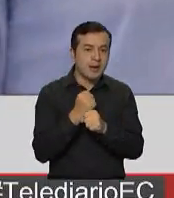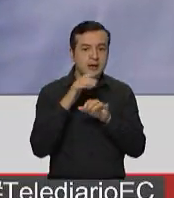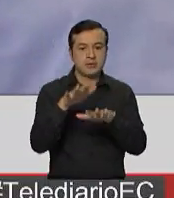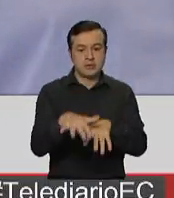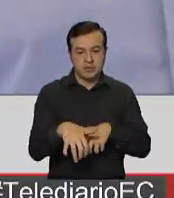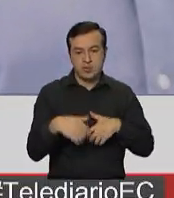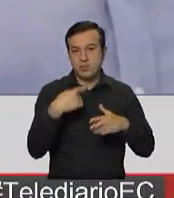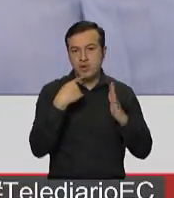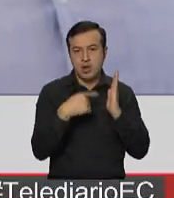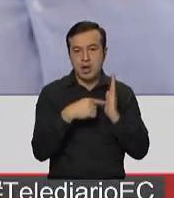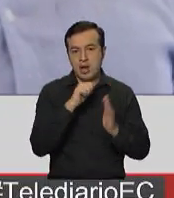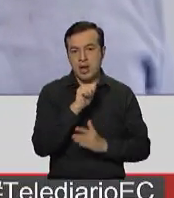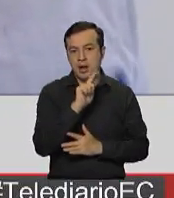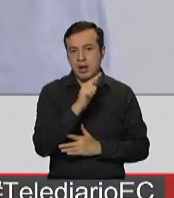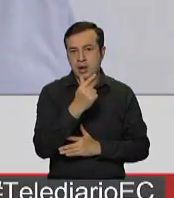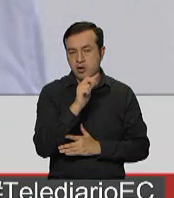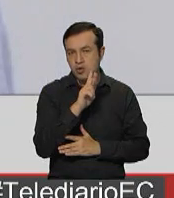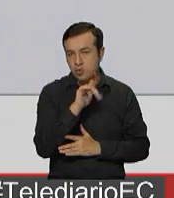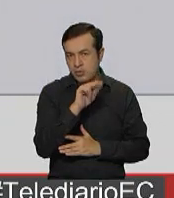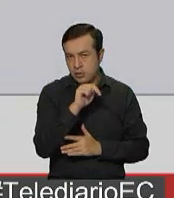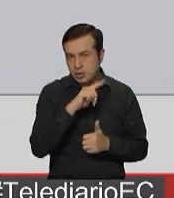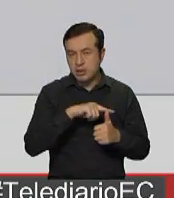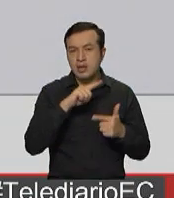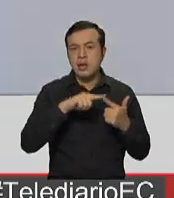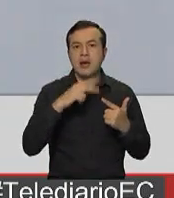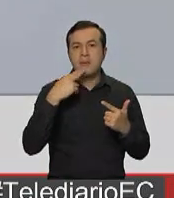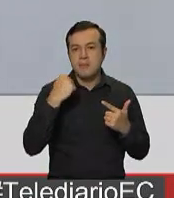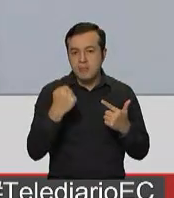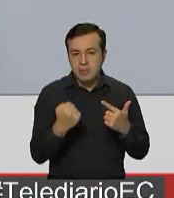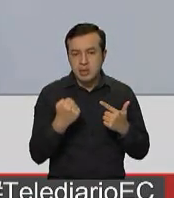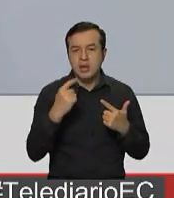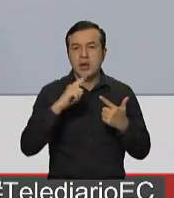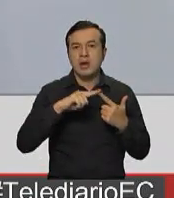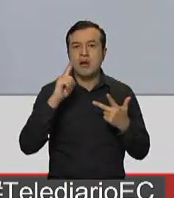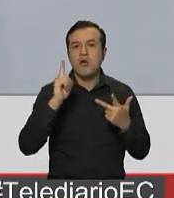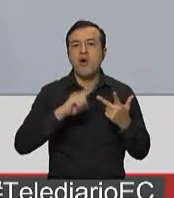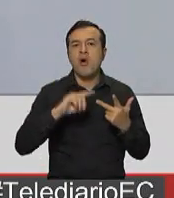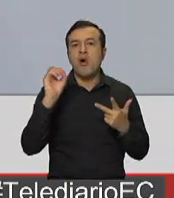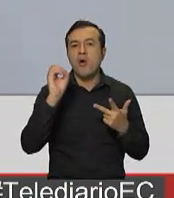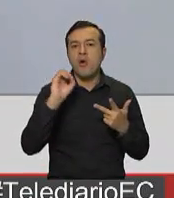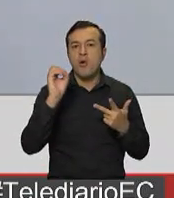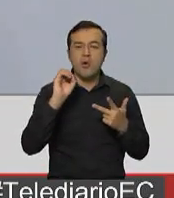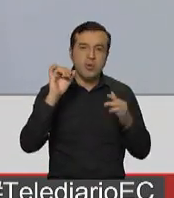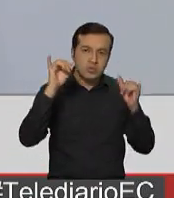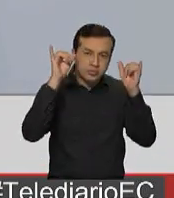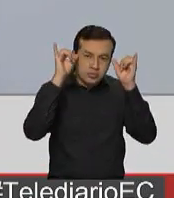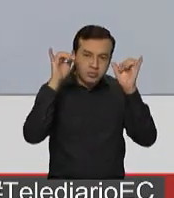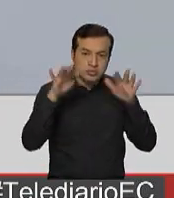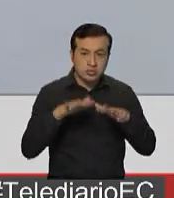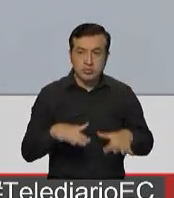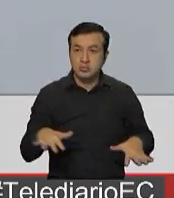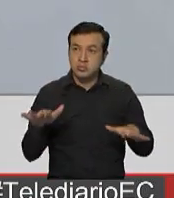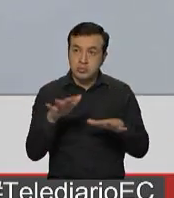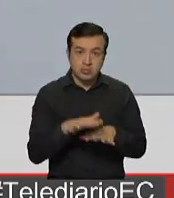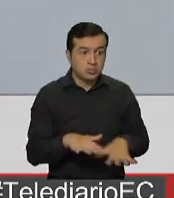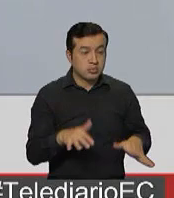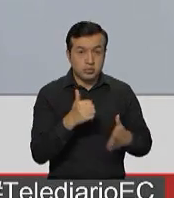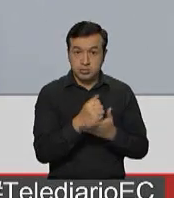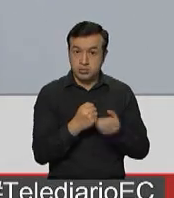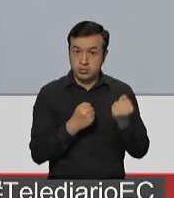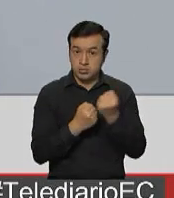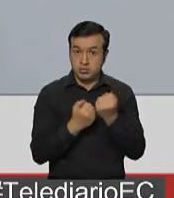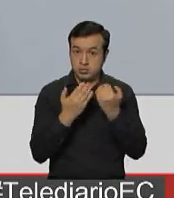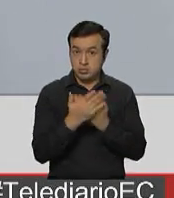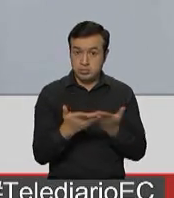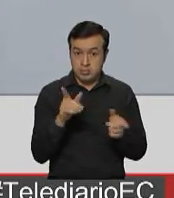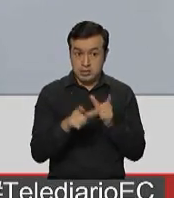como algarrobina, la miel y la actividad ganadera. Con estas aguas, que son aguas que benefician a la salud